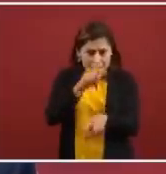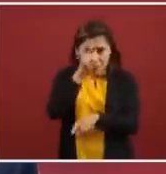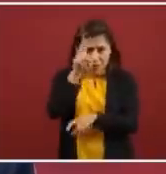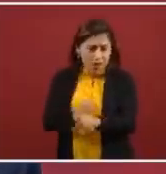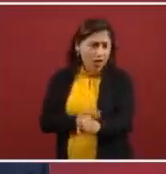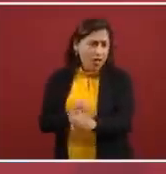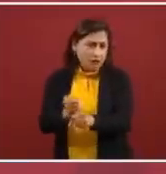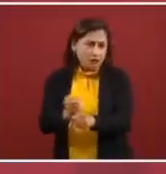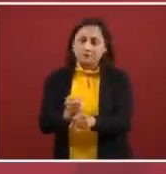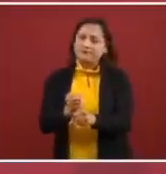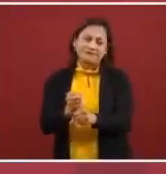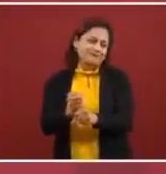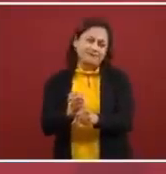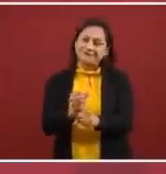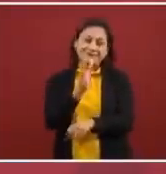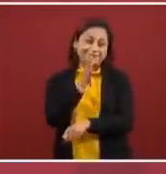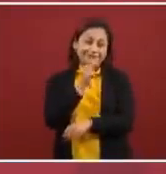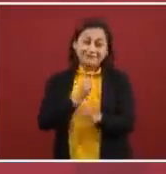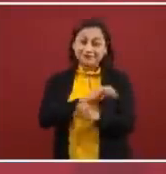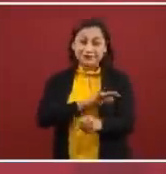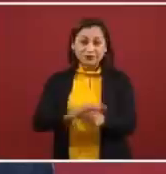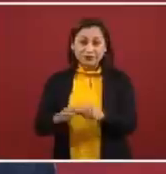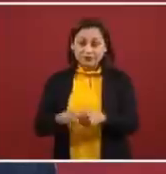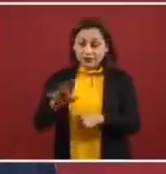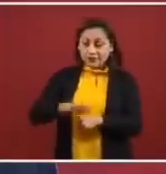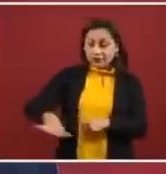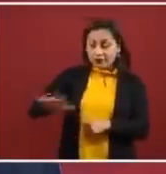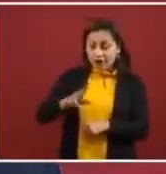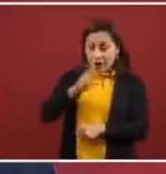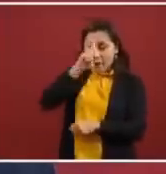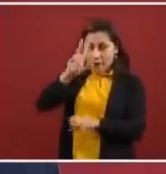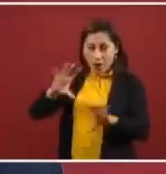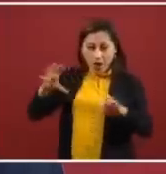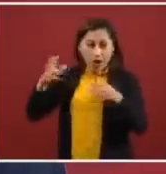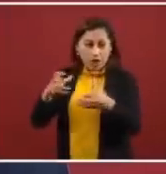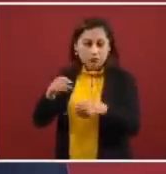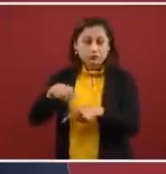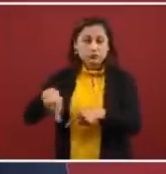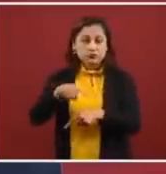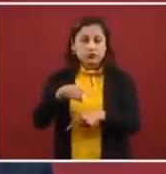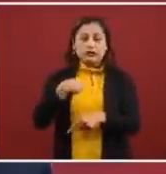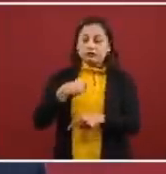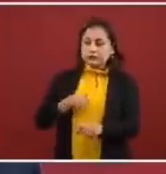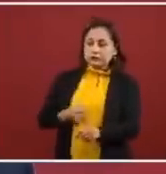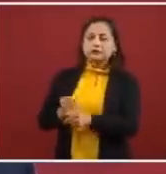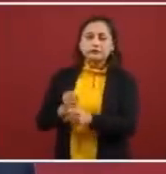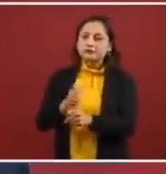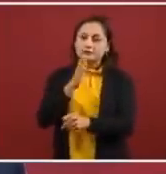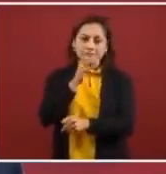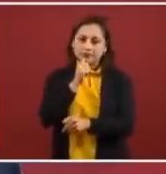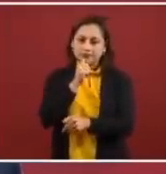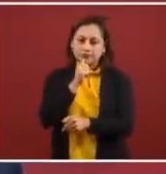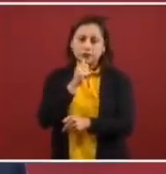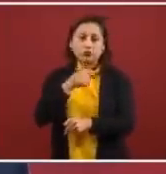violencia no se puede enfrentar el mal con el mal la estrategia nuestra es que